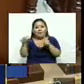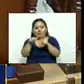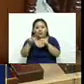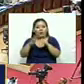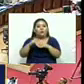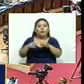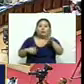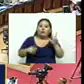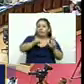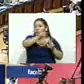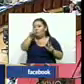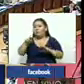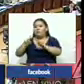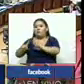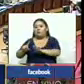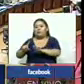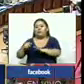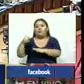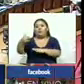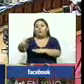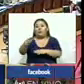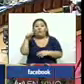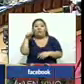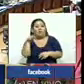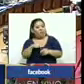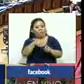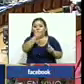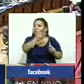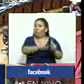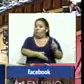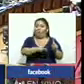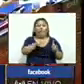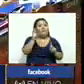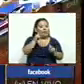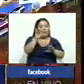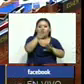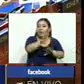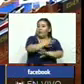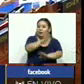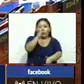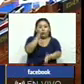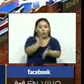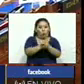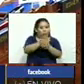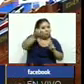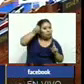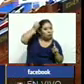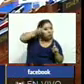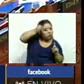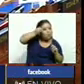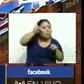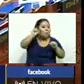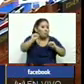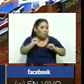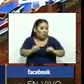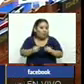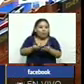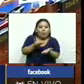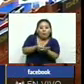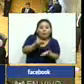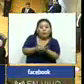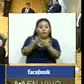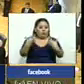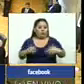rejas de 3 a 6 años. Catalogar ese comportamiento como una falta ya no será un argumento que se pueda utilizar. A partir de la